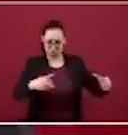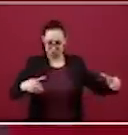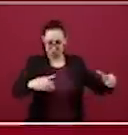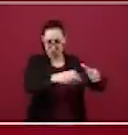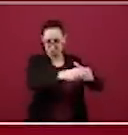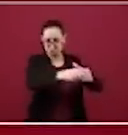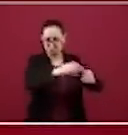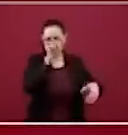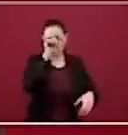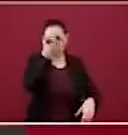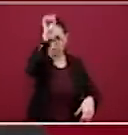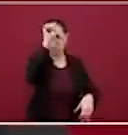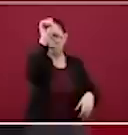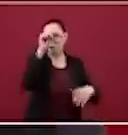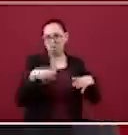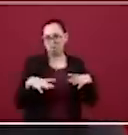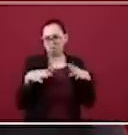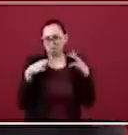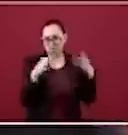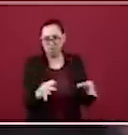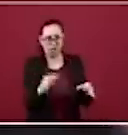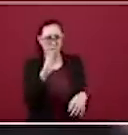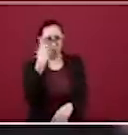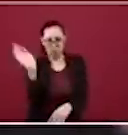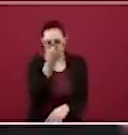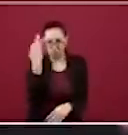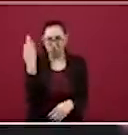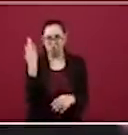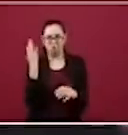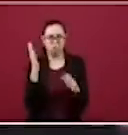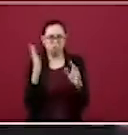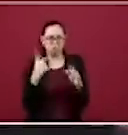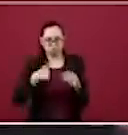conformación de un sindicato, de una confederación.